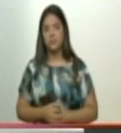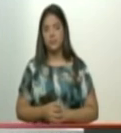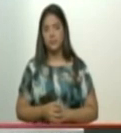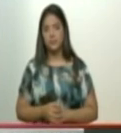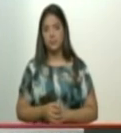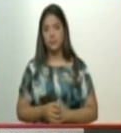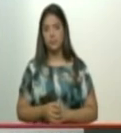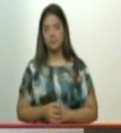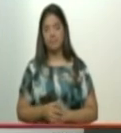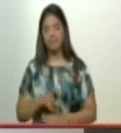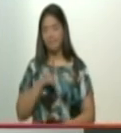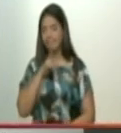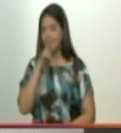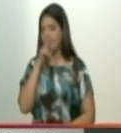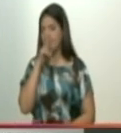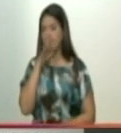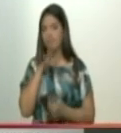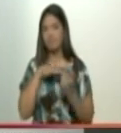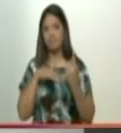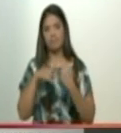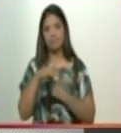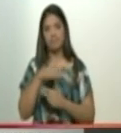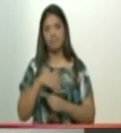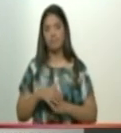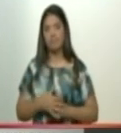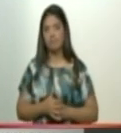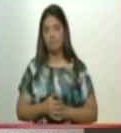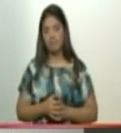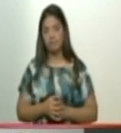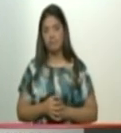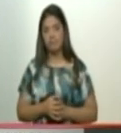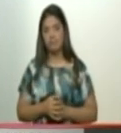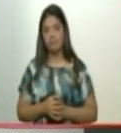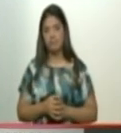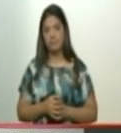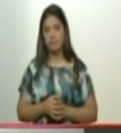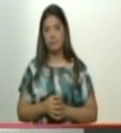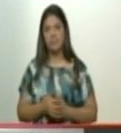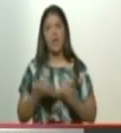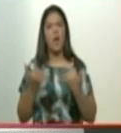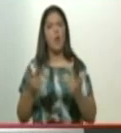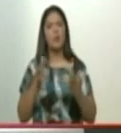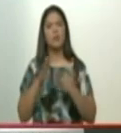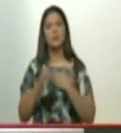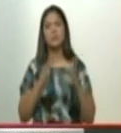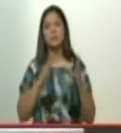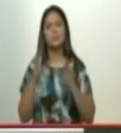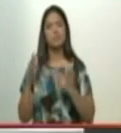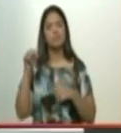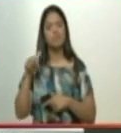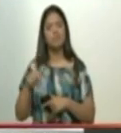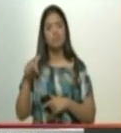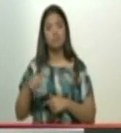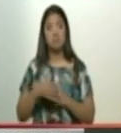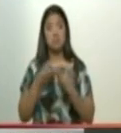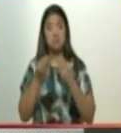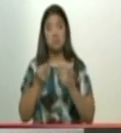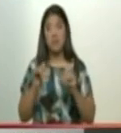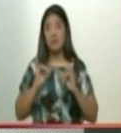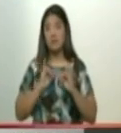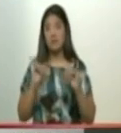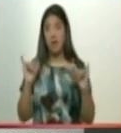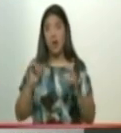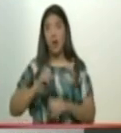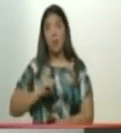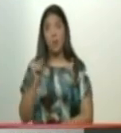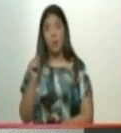materiales de este horrendo crimen. ¿En qué estatus estamos hoy? Luego de estar resuelto